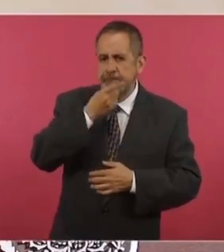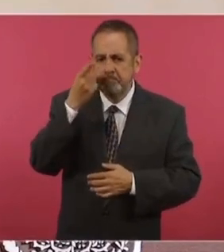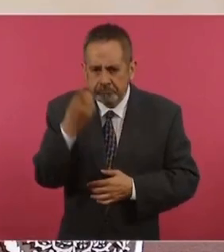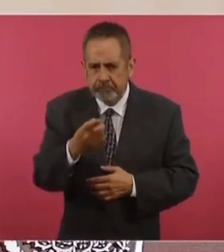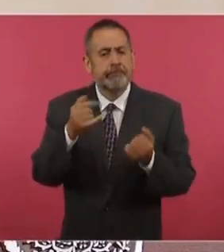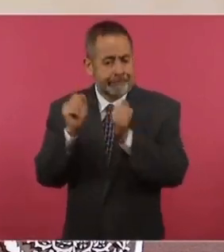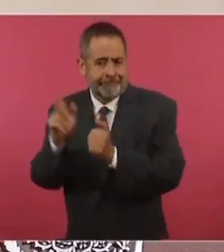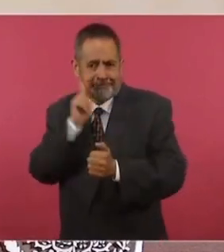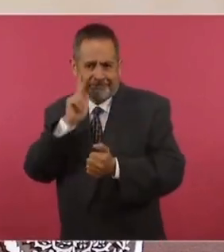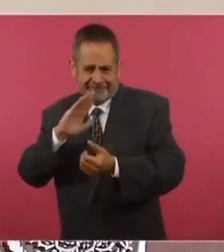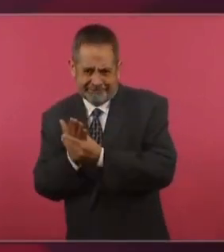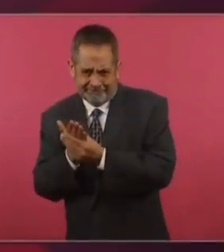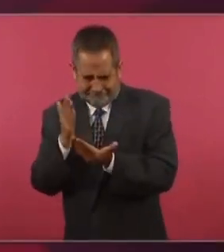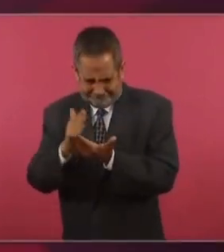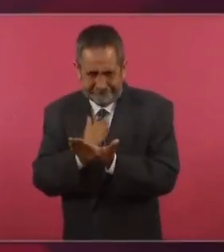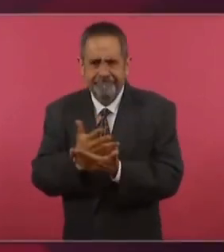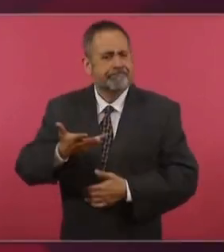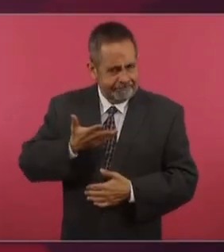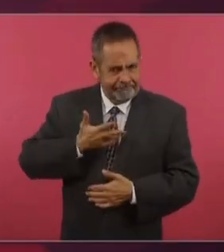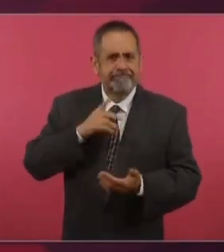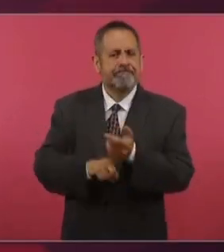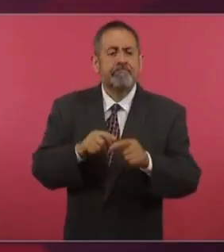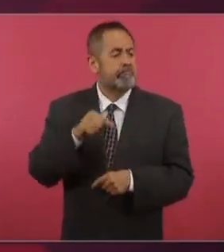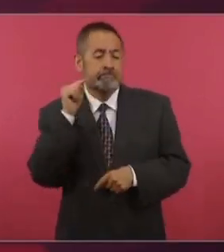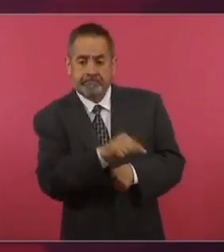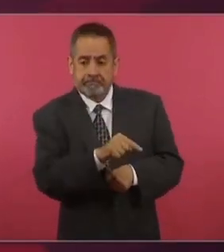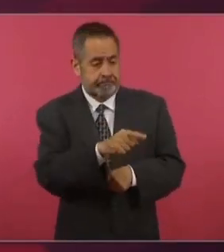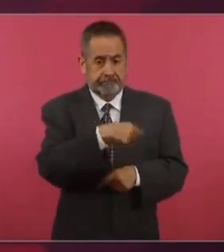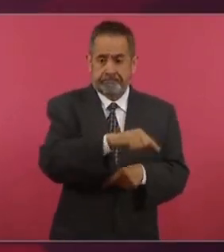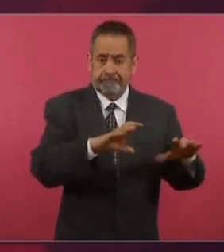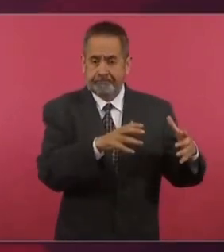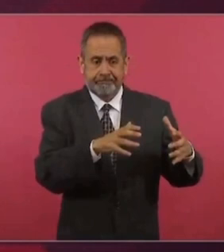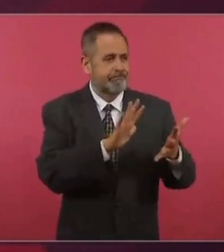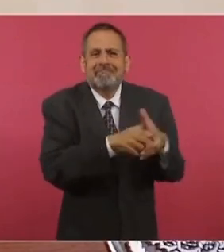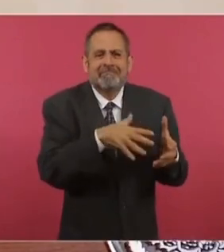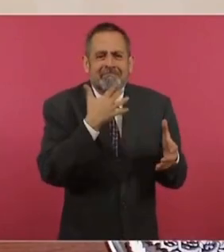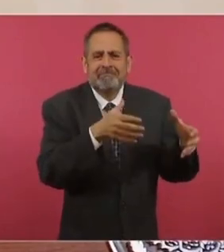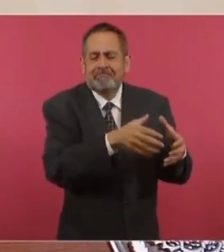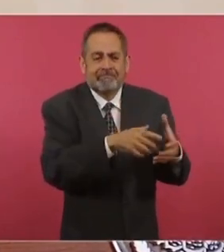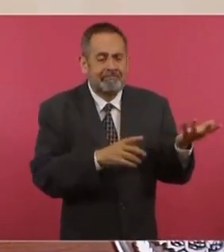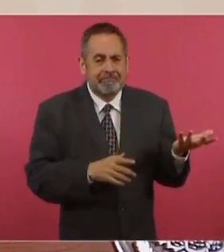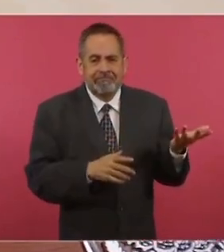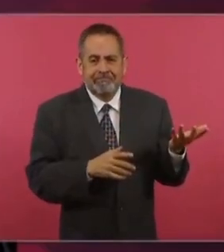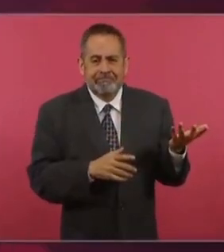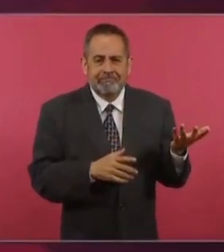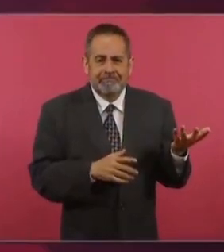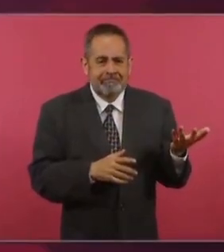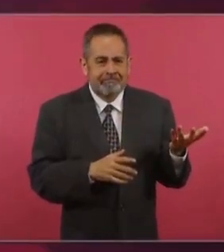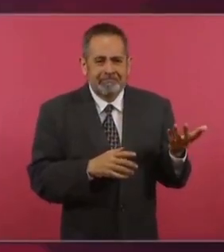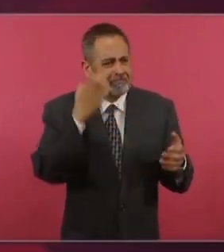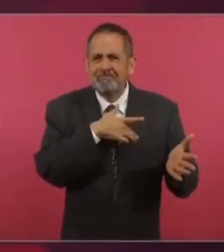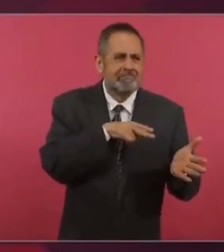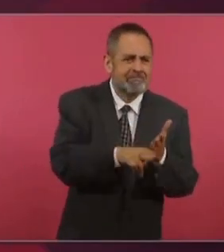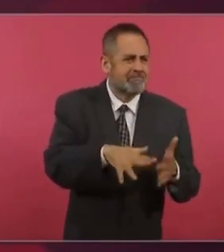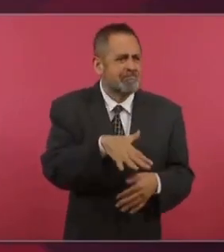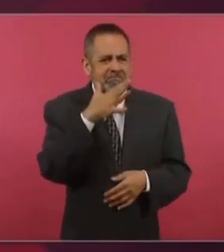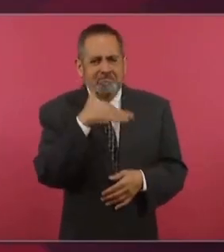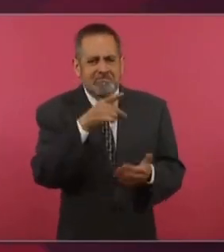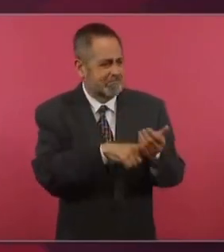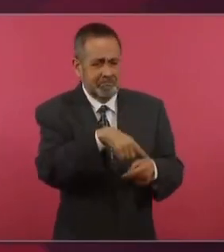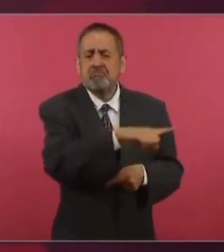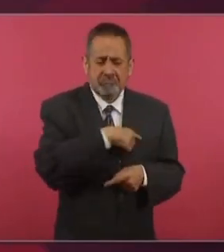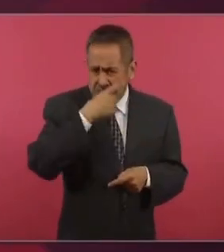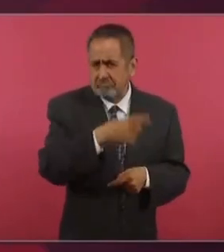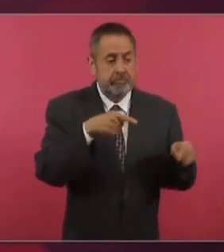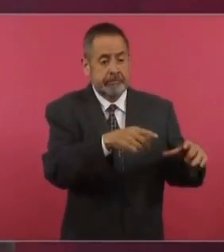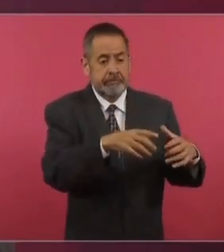tengo las pruebas, de que son una pandilla de rufianes corruptos